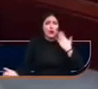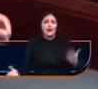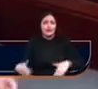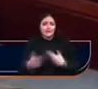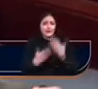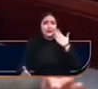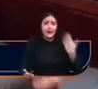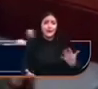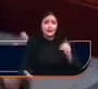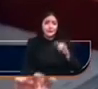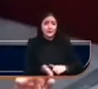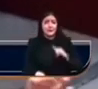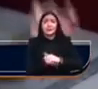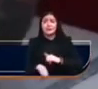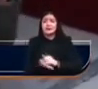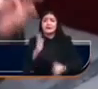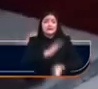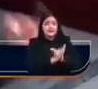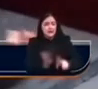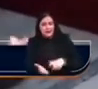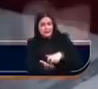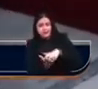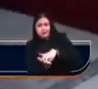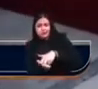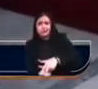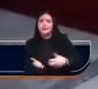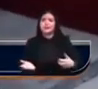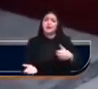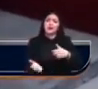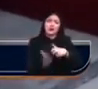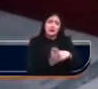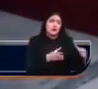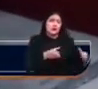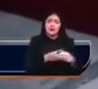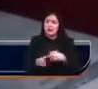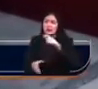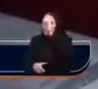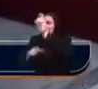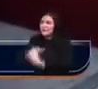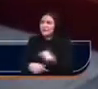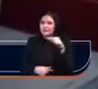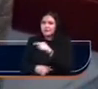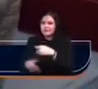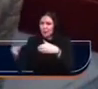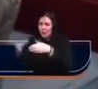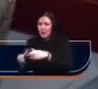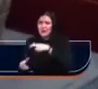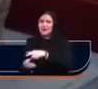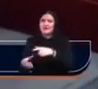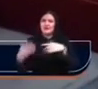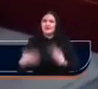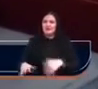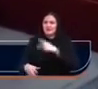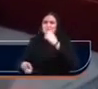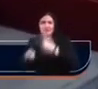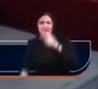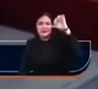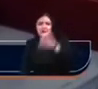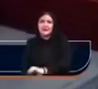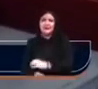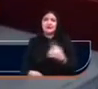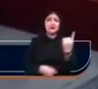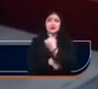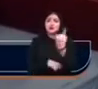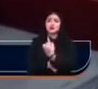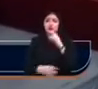permitir que sigamos arrodillando a nuestra fuerza pública ante unos miserables terroristas, bandidos, que no